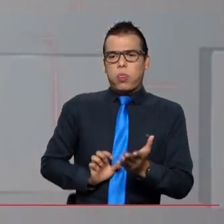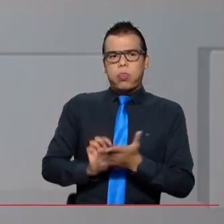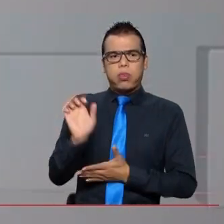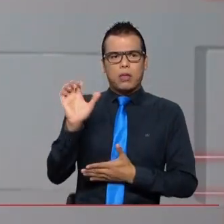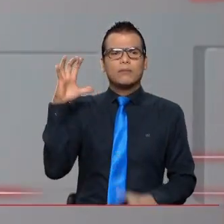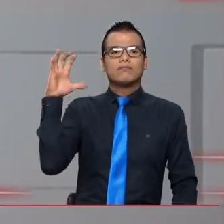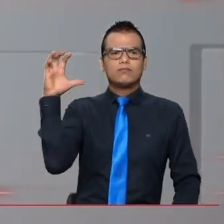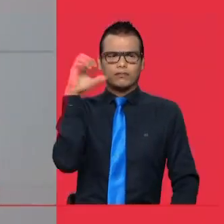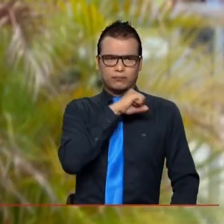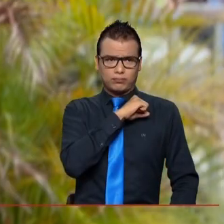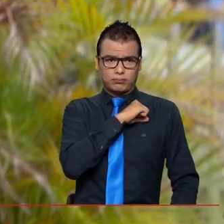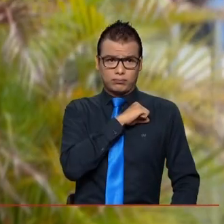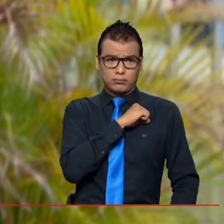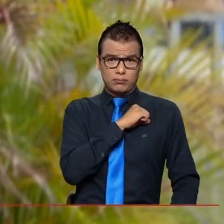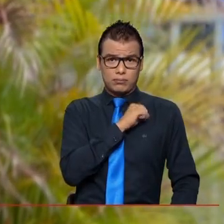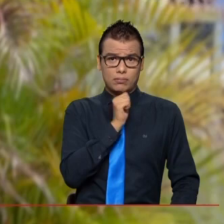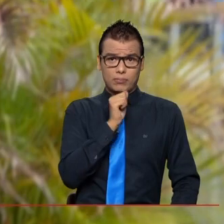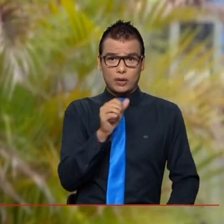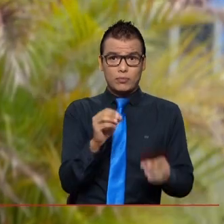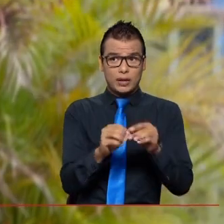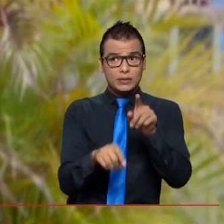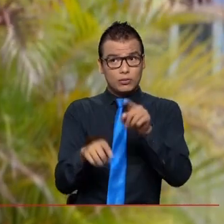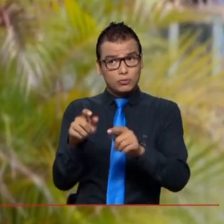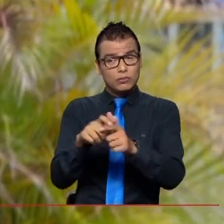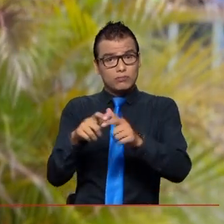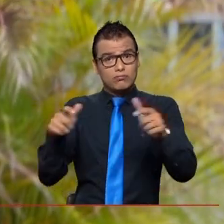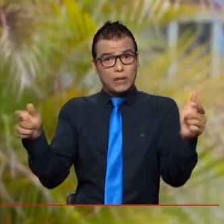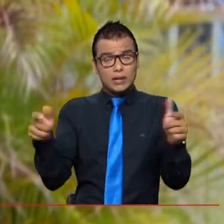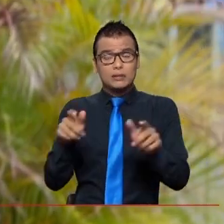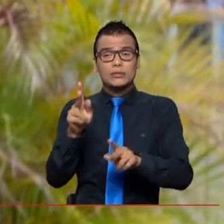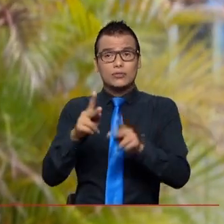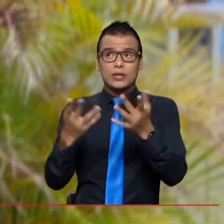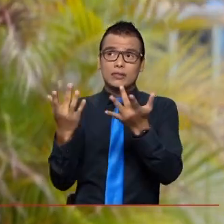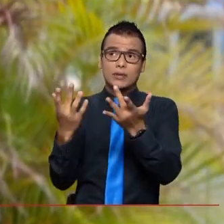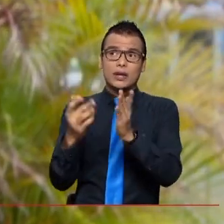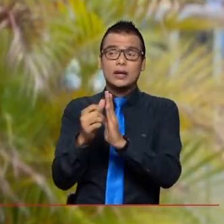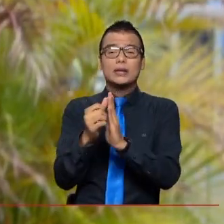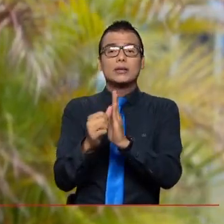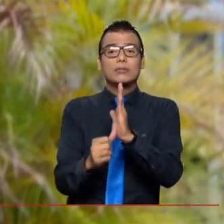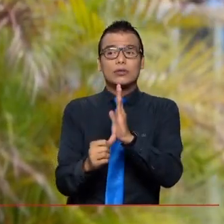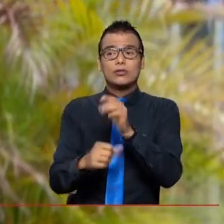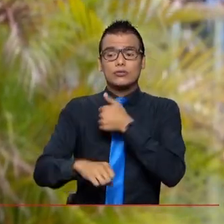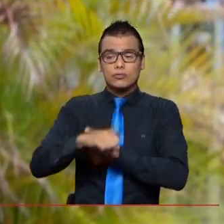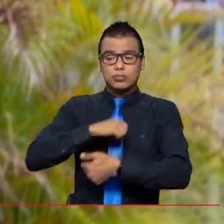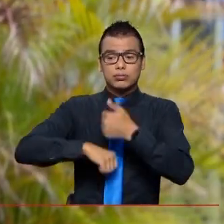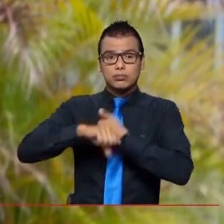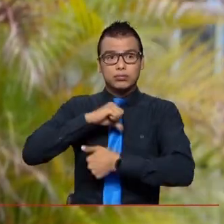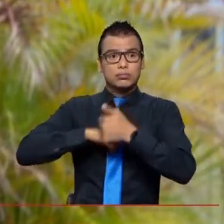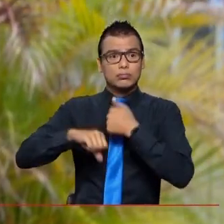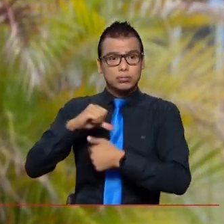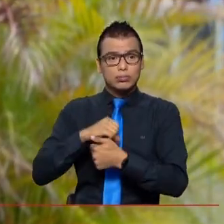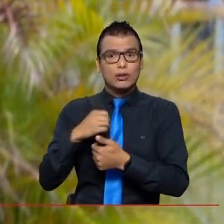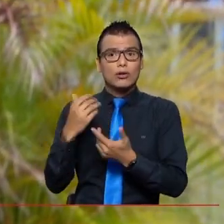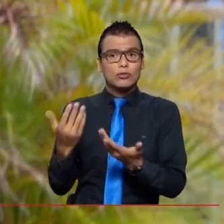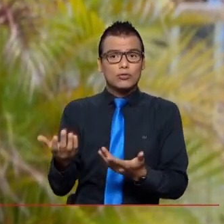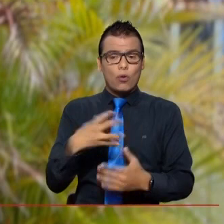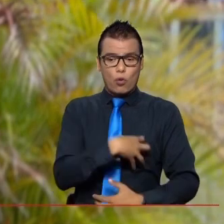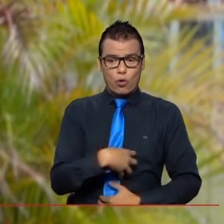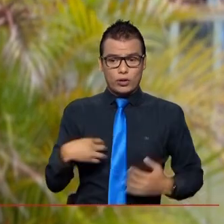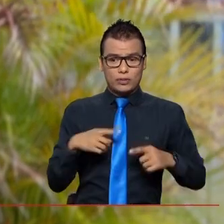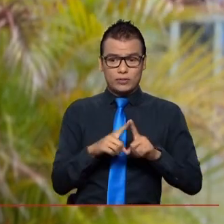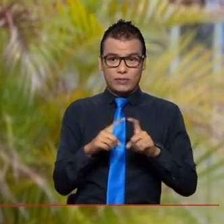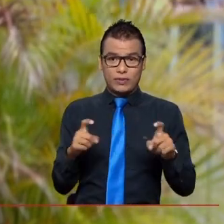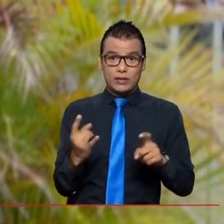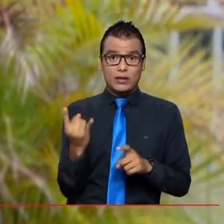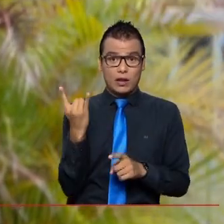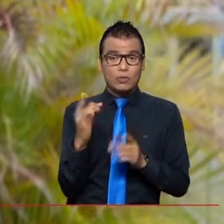cirugía en nuestras emisiones del puente festivo de la Ascensión ampliaremos el panorama que viven pacientes de otras patologías